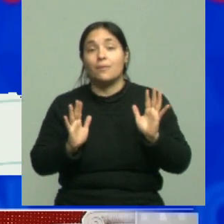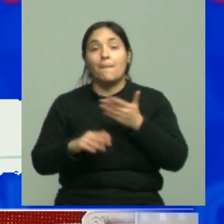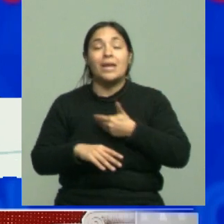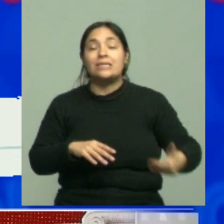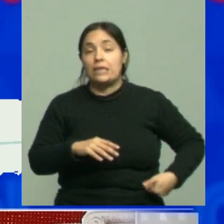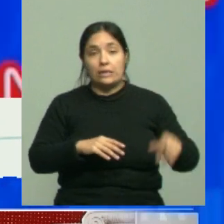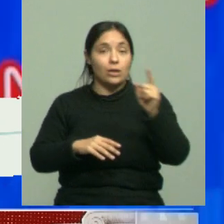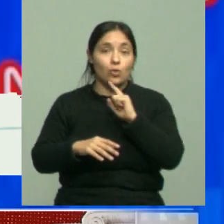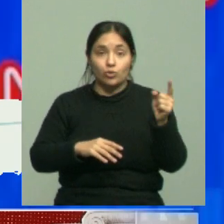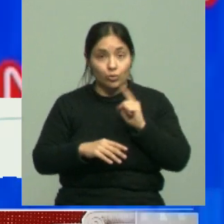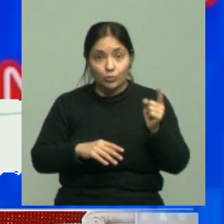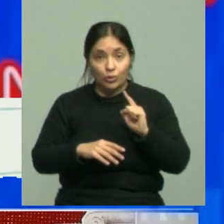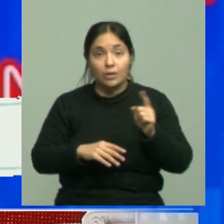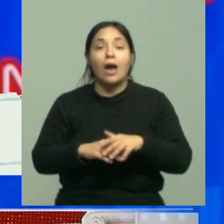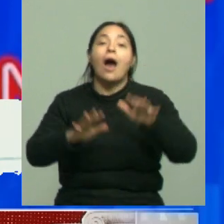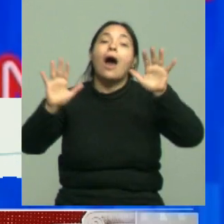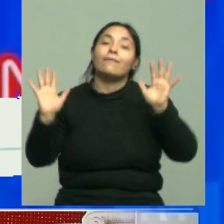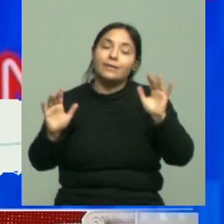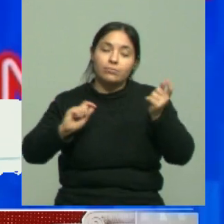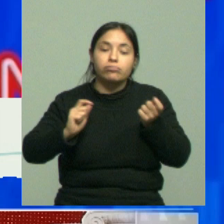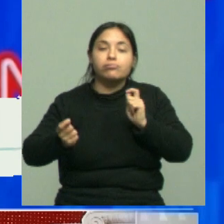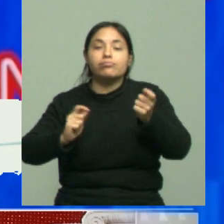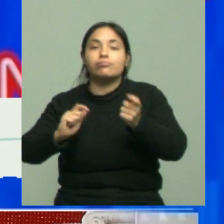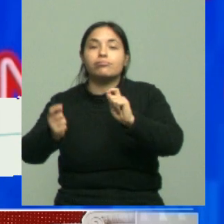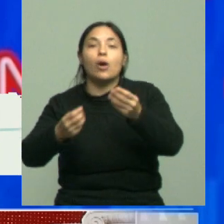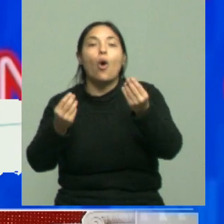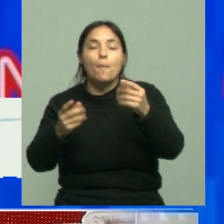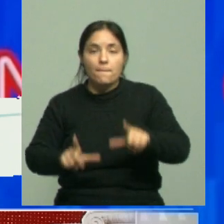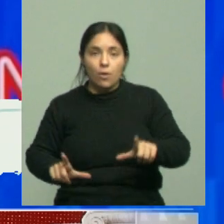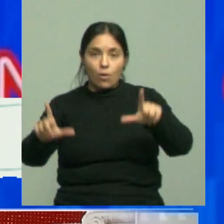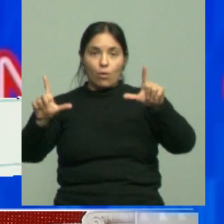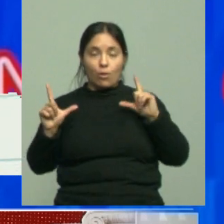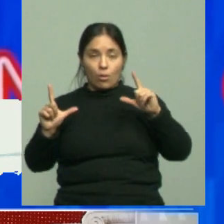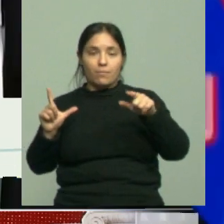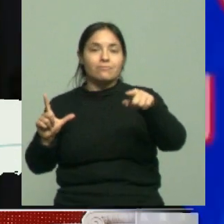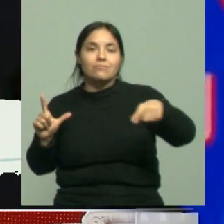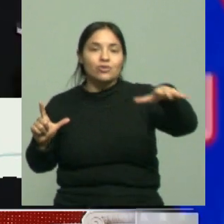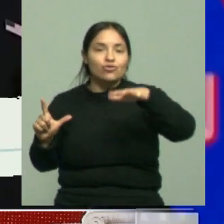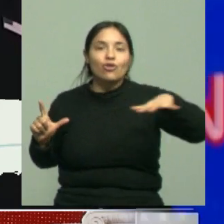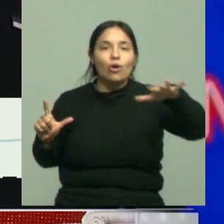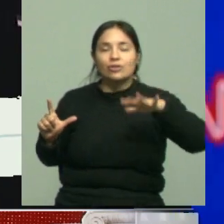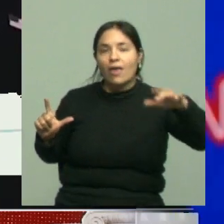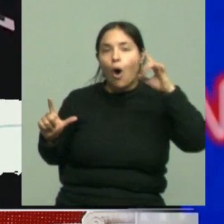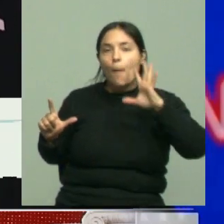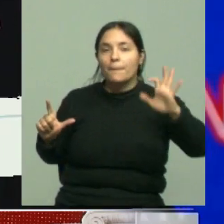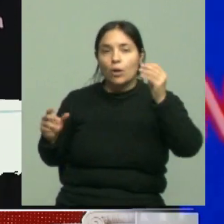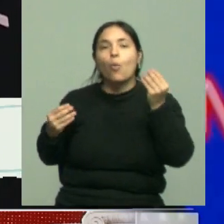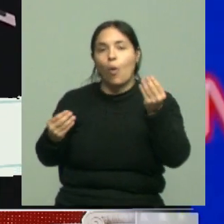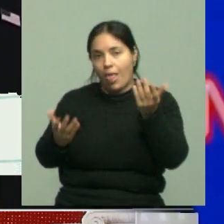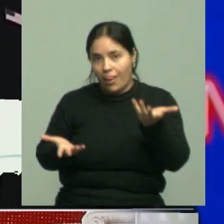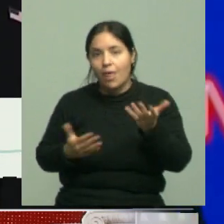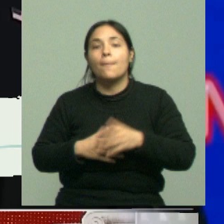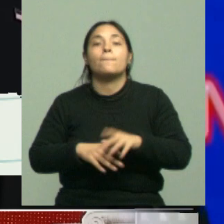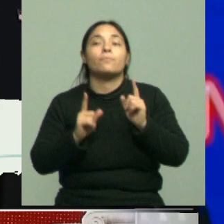presidentes y que habría que ver cómo fluctuaría la imagen de llegar a una bendición para esa candidatura. Los nombres que